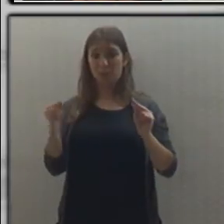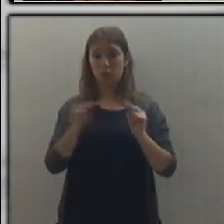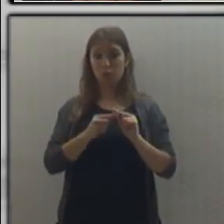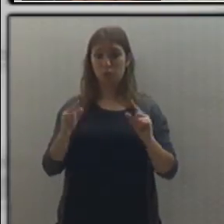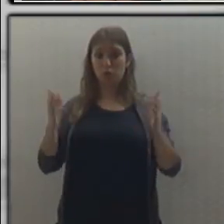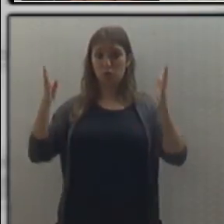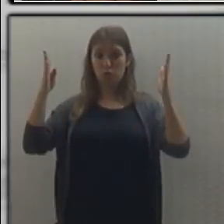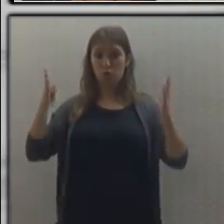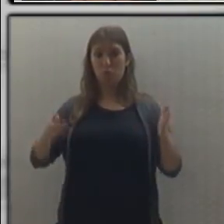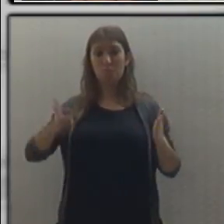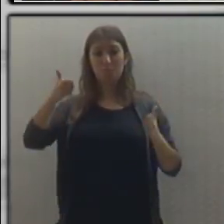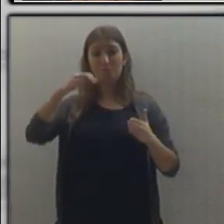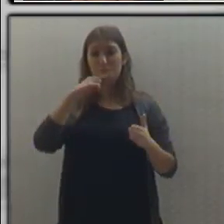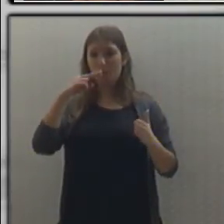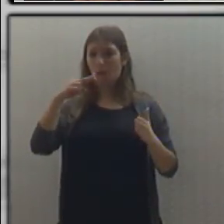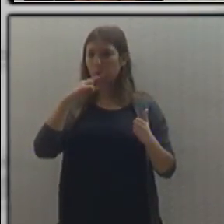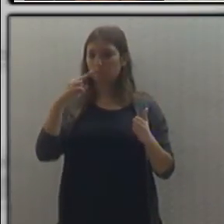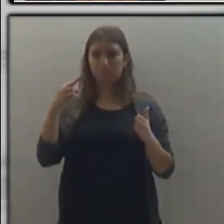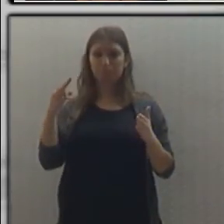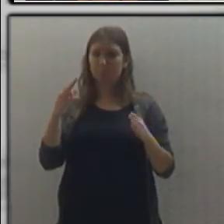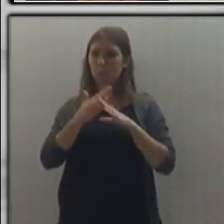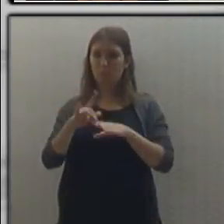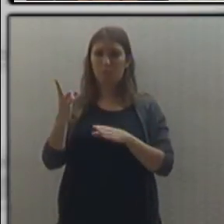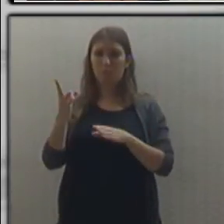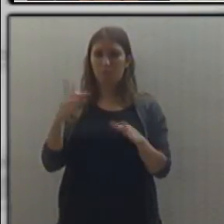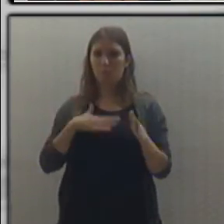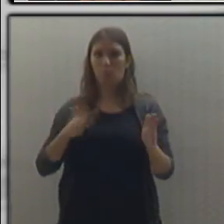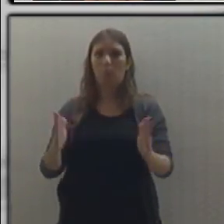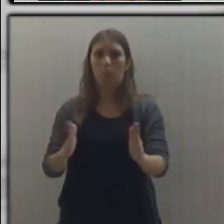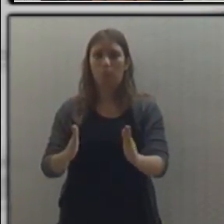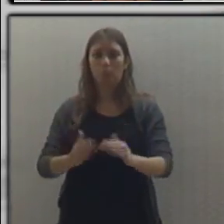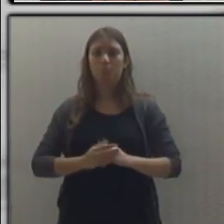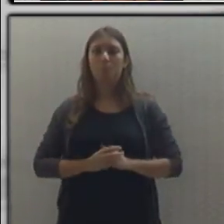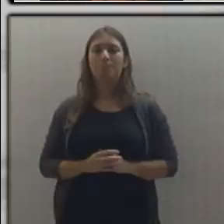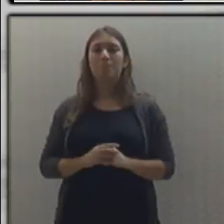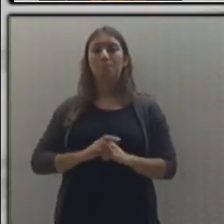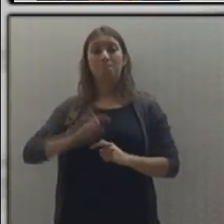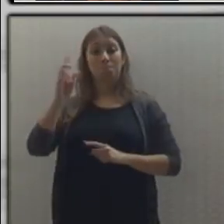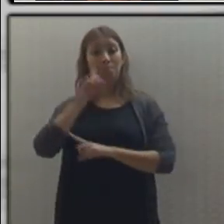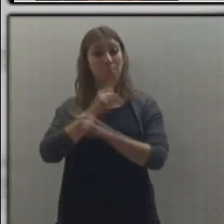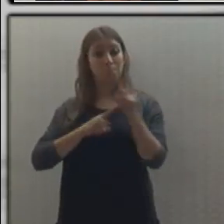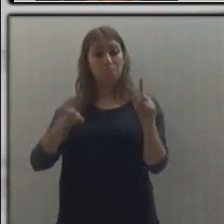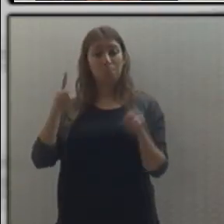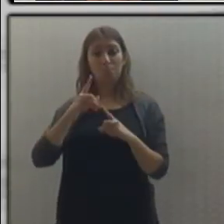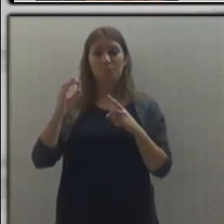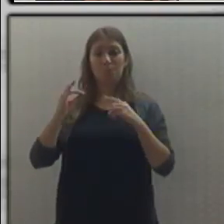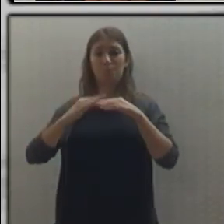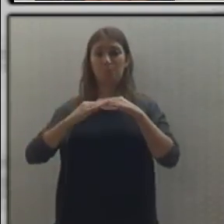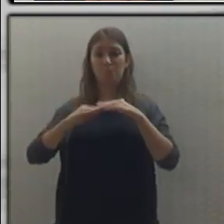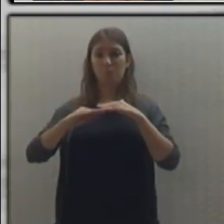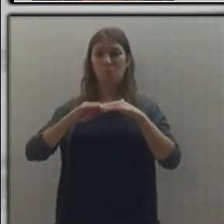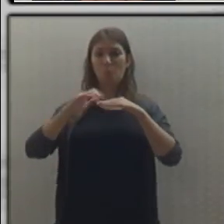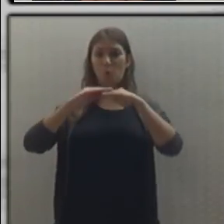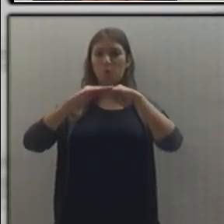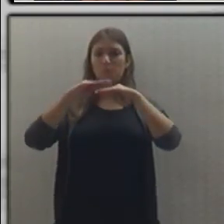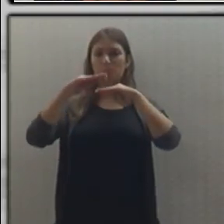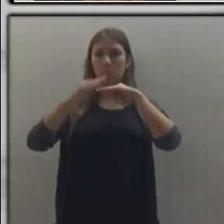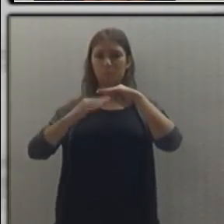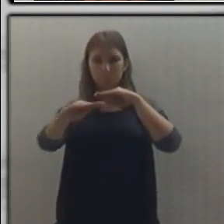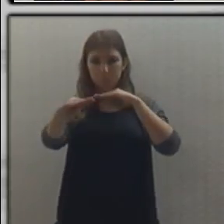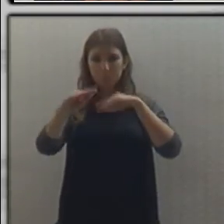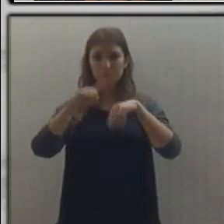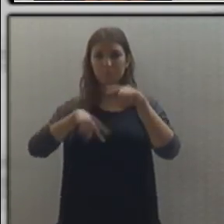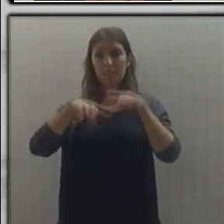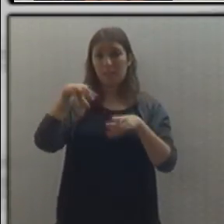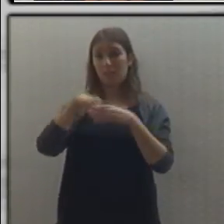todo en los baños es demasiado estrecha. Otra problemática son peldaños y pequeños desniveles en el interior